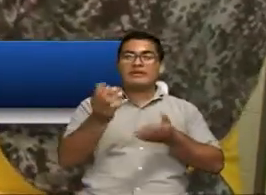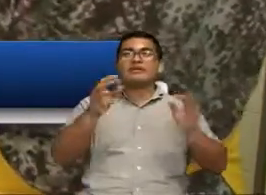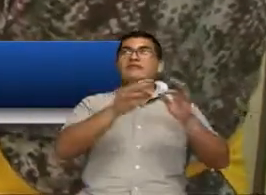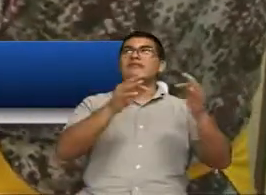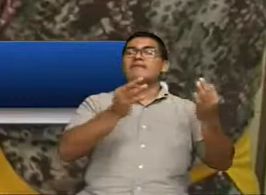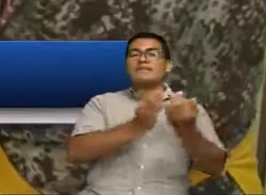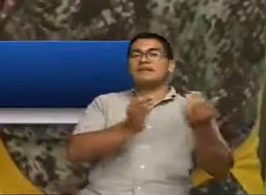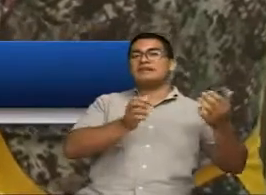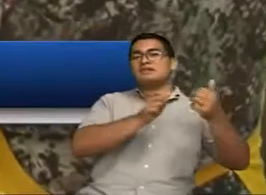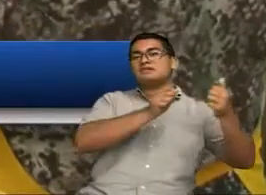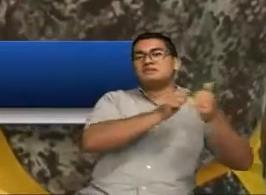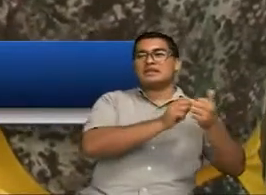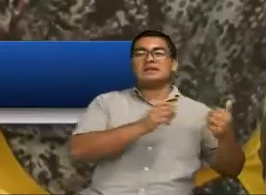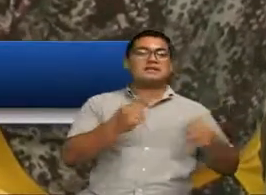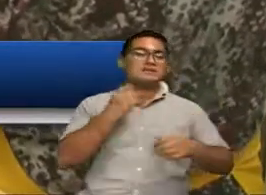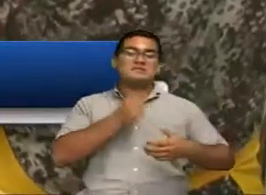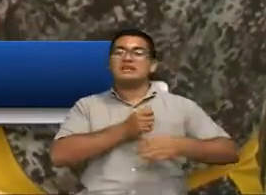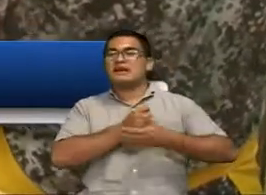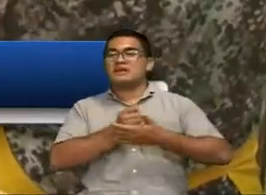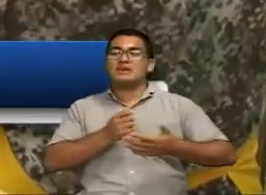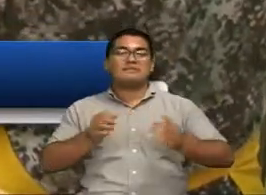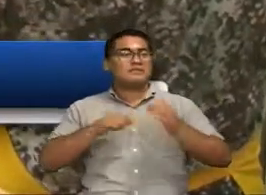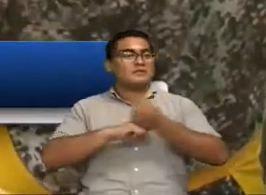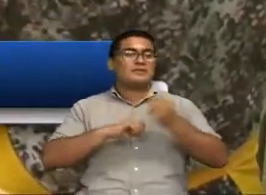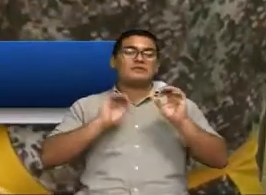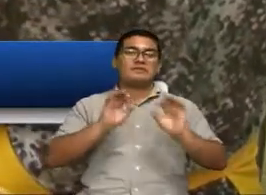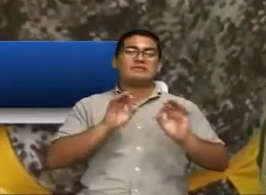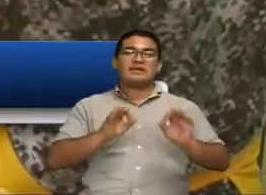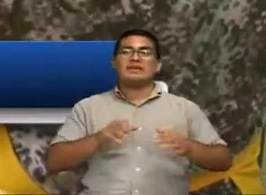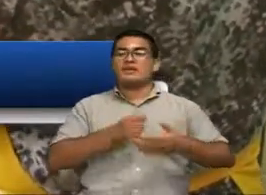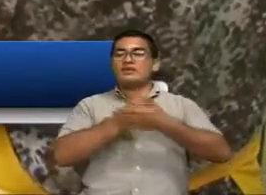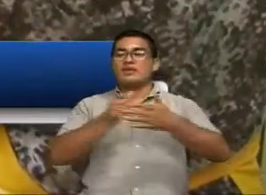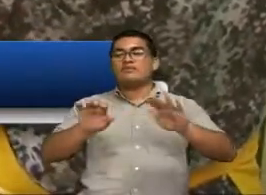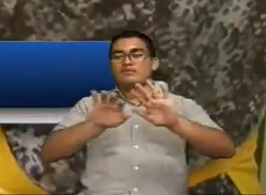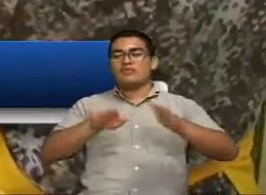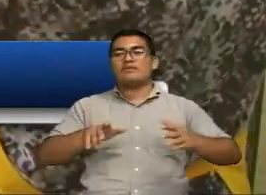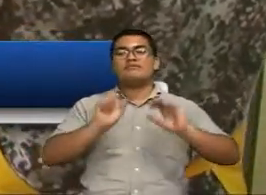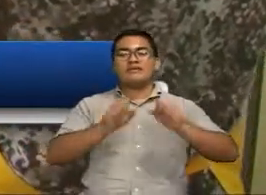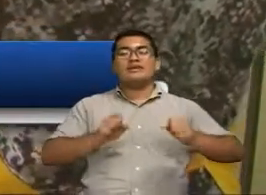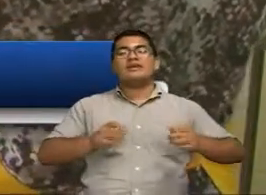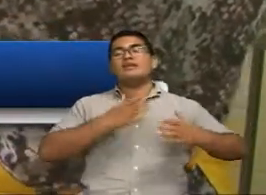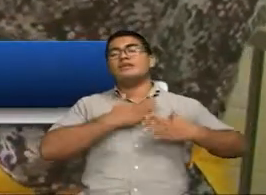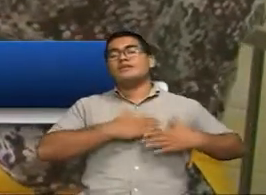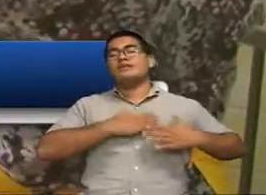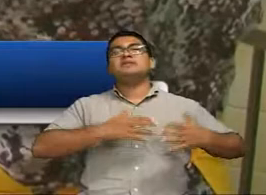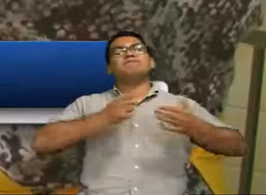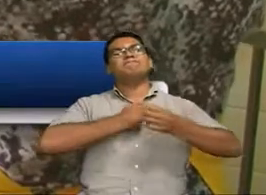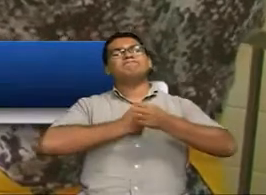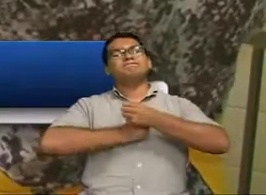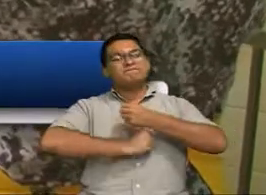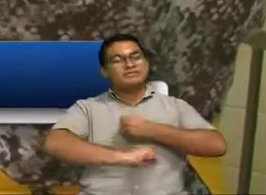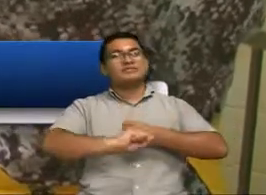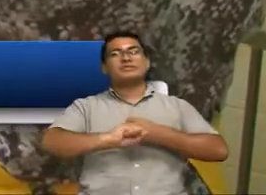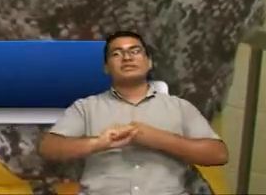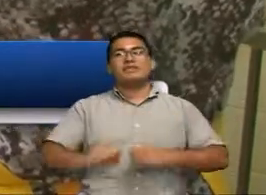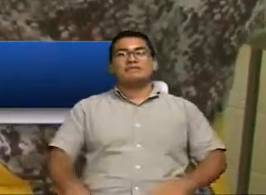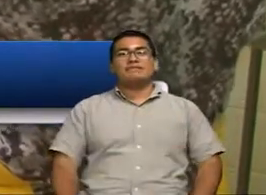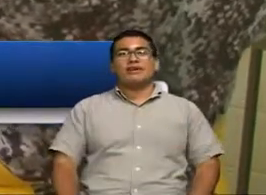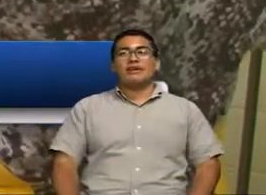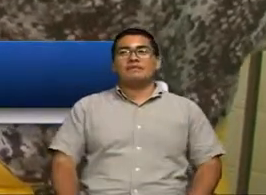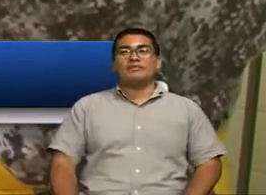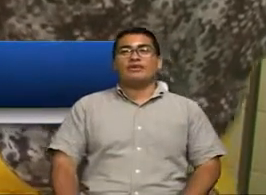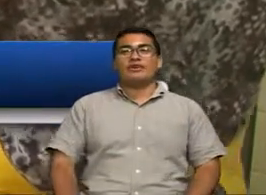su lado dándole apoyo, ayudándole pues a que ella pueda tener mejores pujos también.